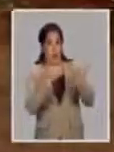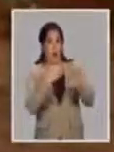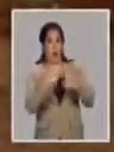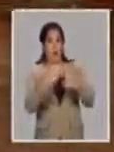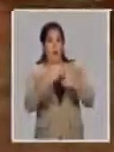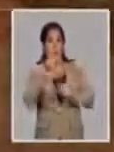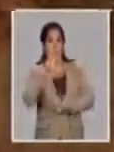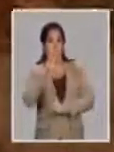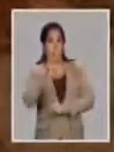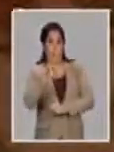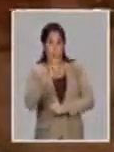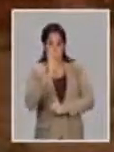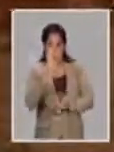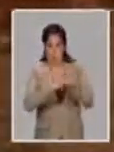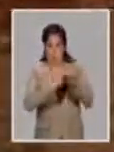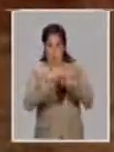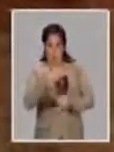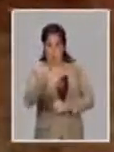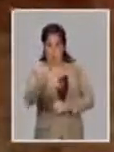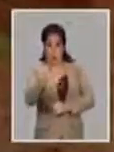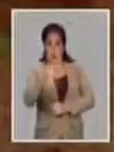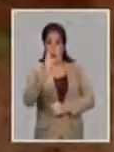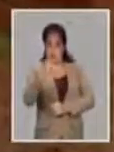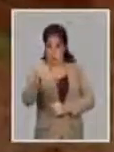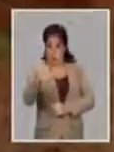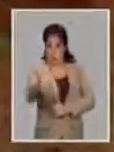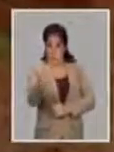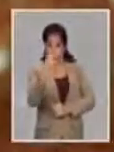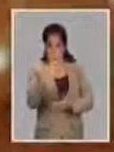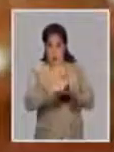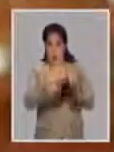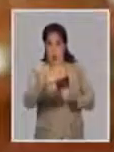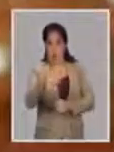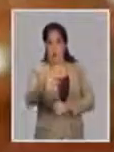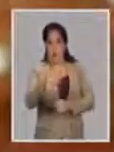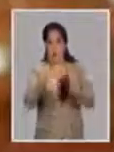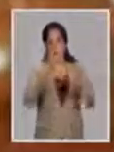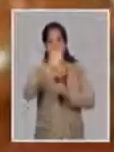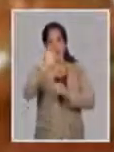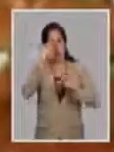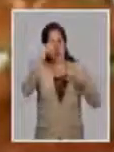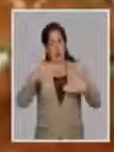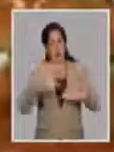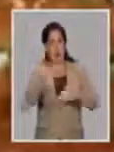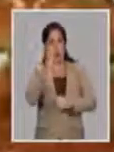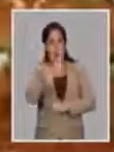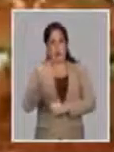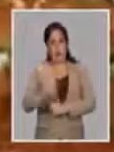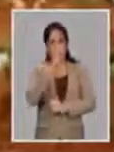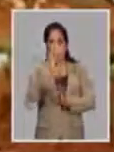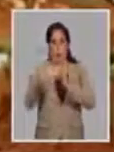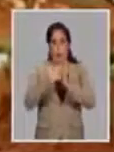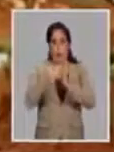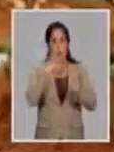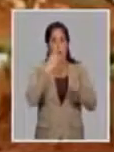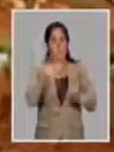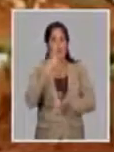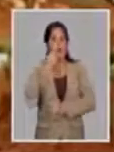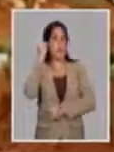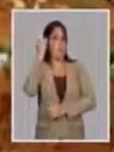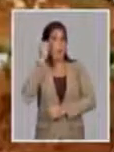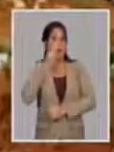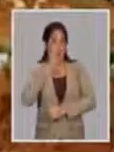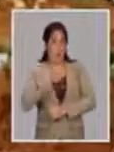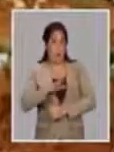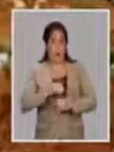Valor, en los próximos 15 días, en las próximas 2 semanas, el Ministerio de Salud prevé más de 3.000